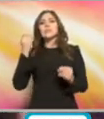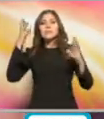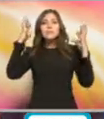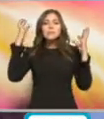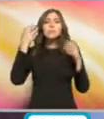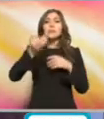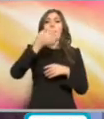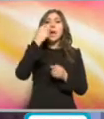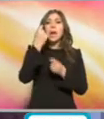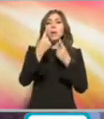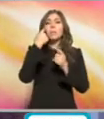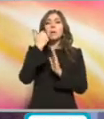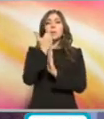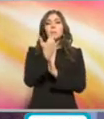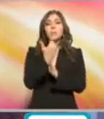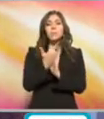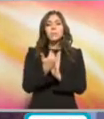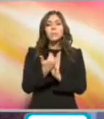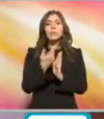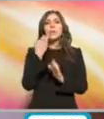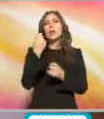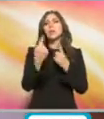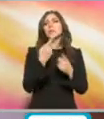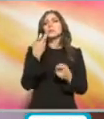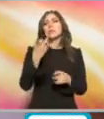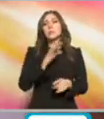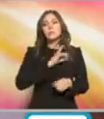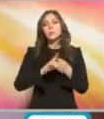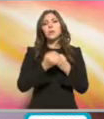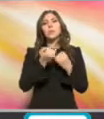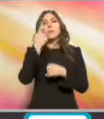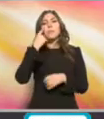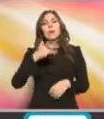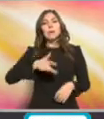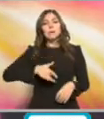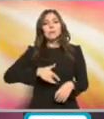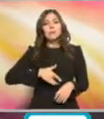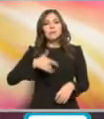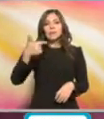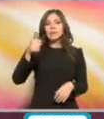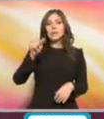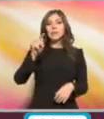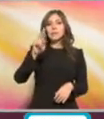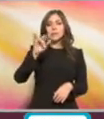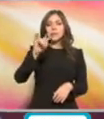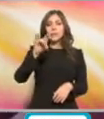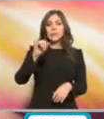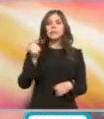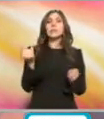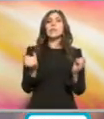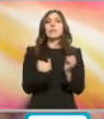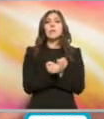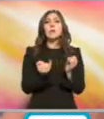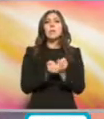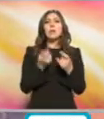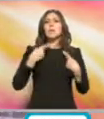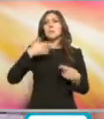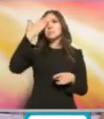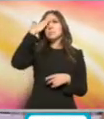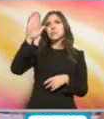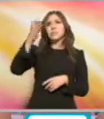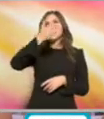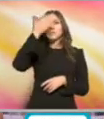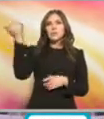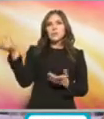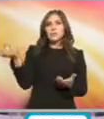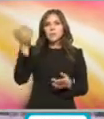problema. Algunos problemas hasta algunos medicamentos para la gastritis generan este tipo de efectos y lo desconocemos. Oye, yo volteo a ver, en verdad.